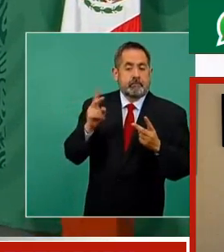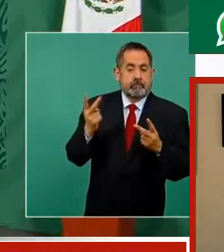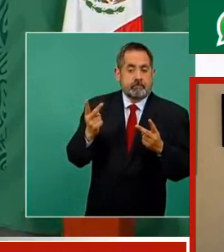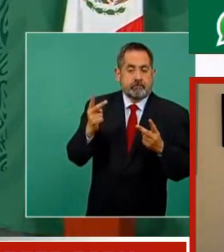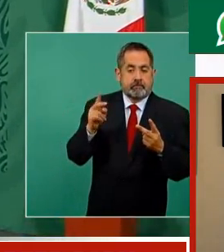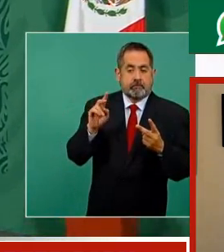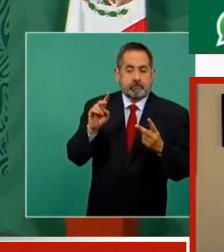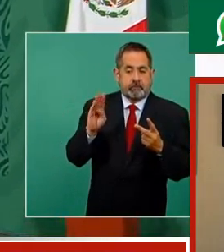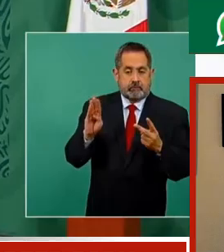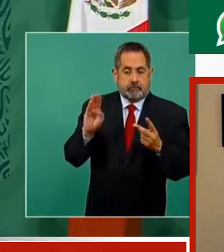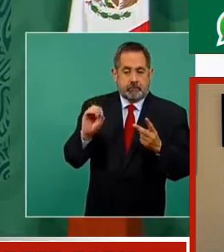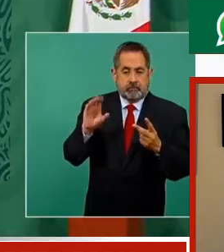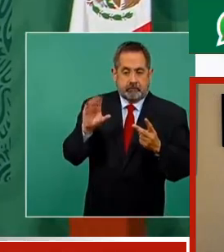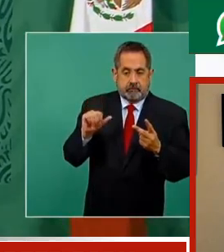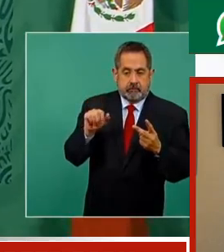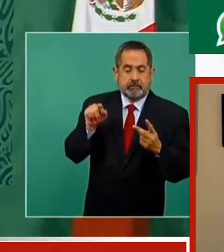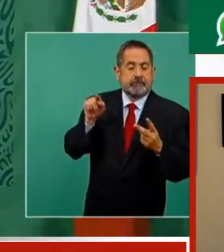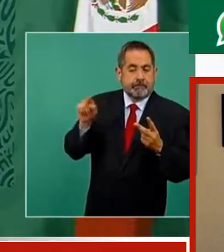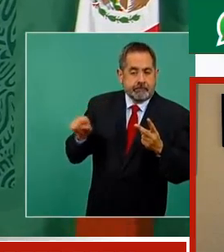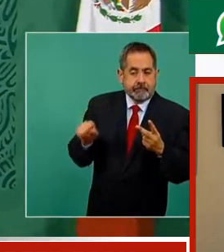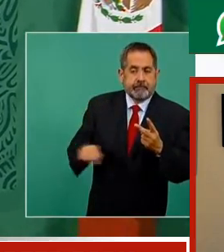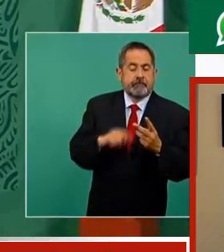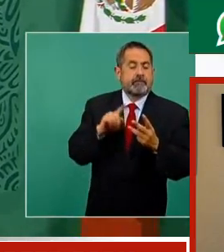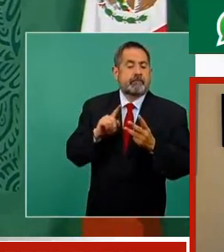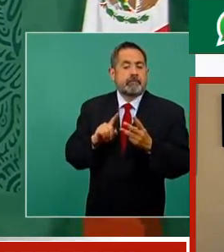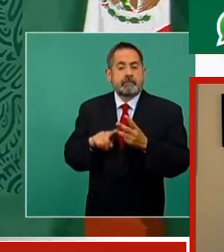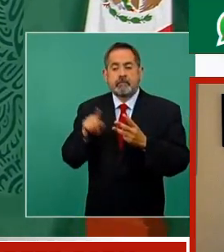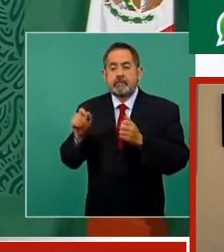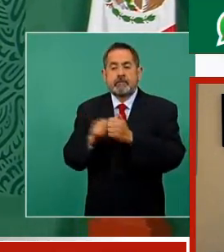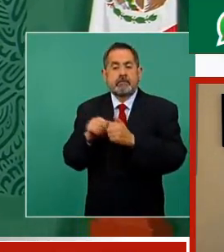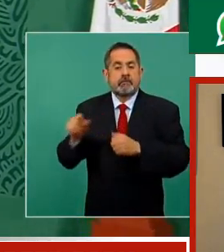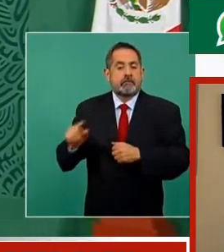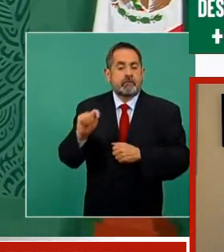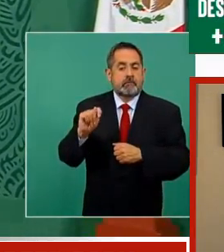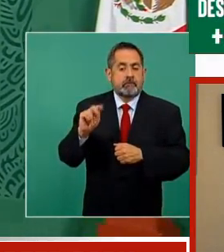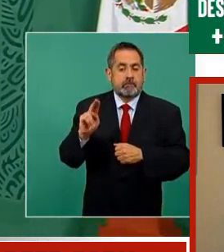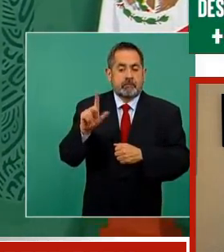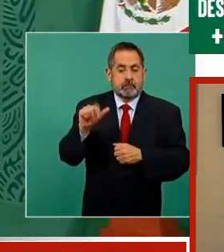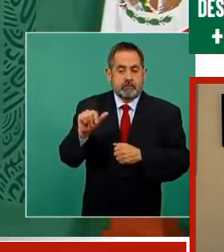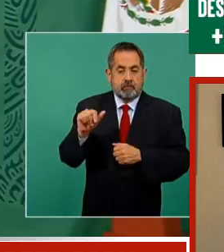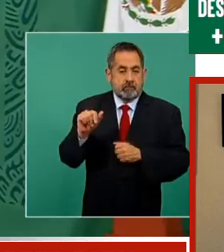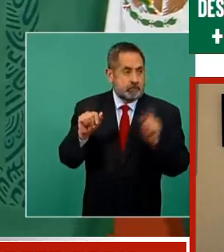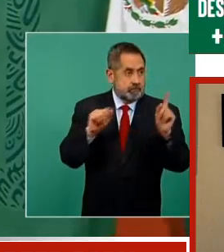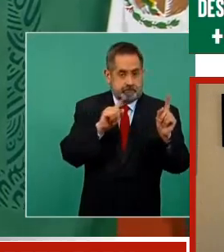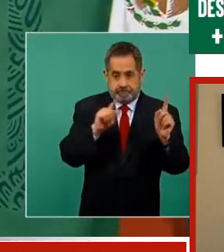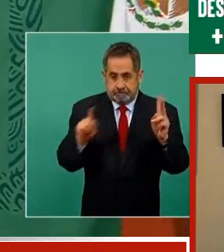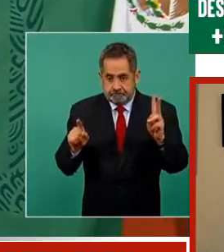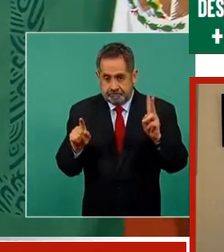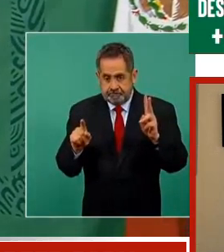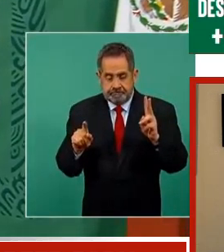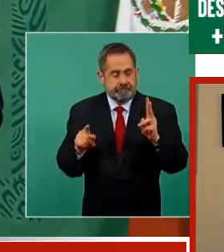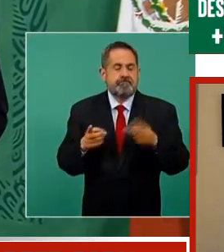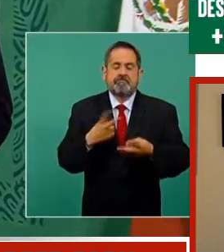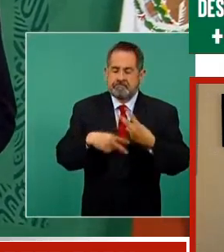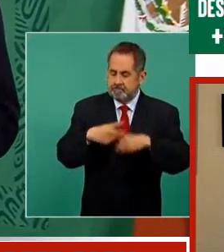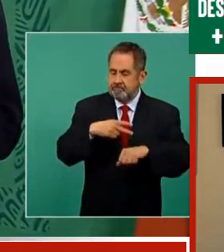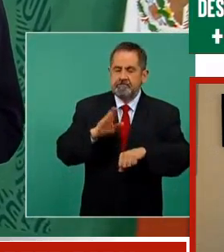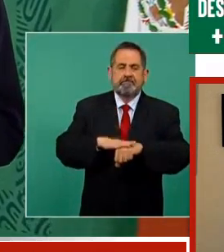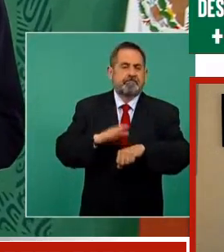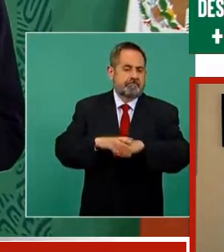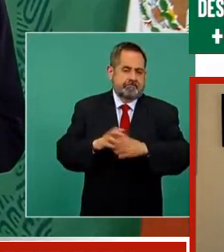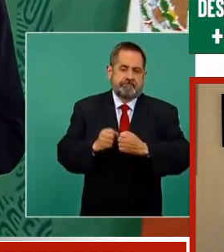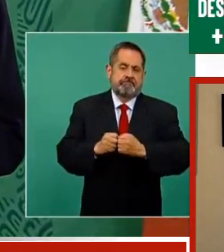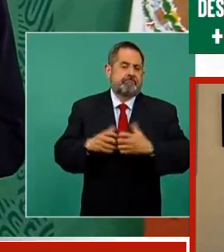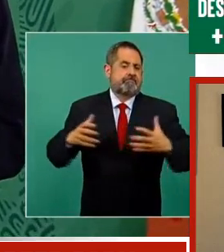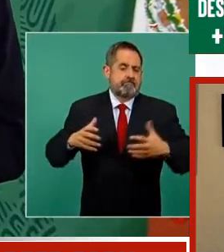también con la coquizadora de tula estamos incrementando nuestra